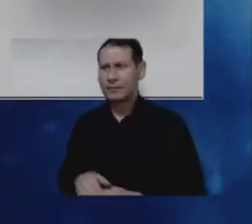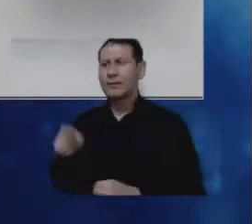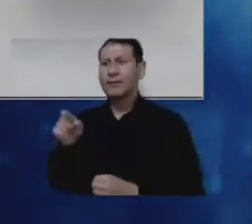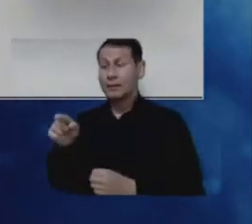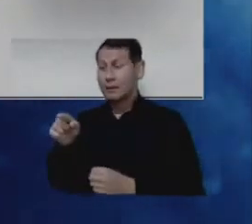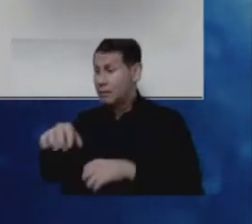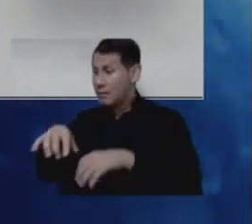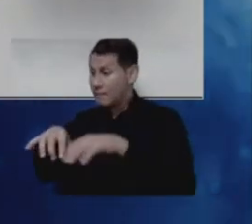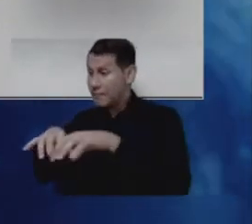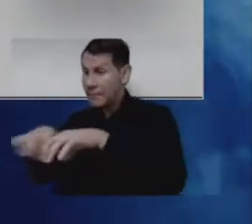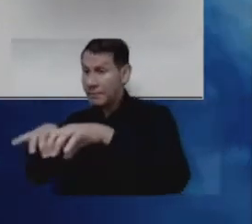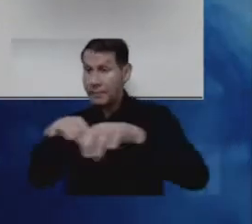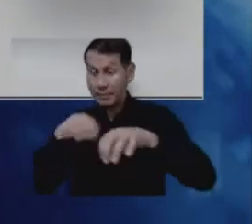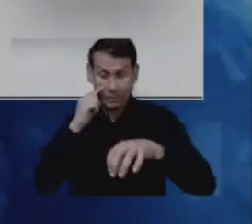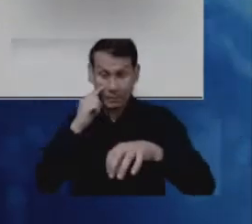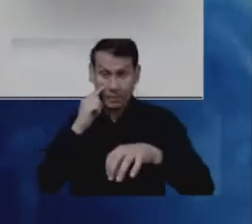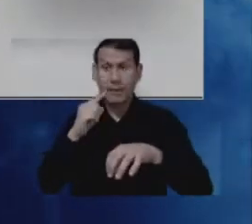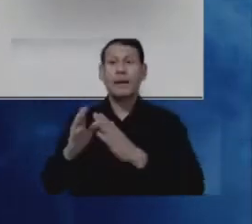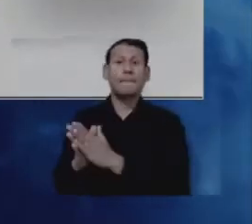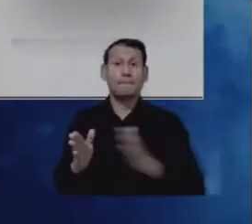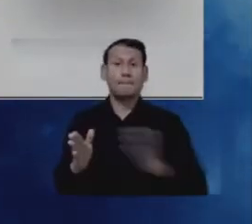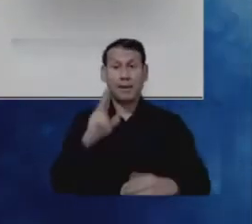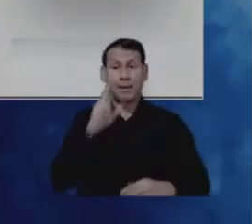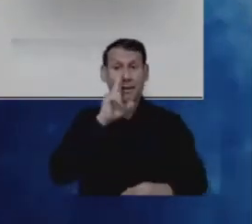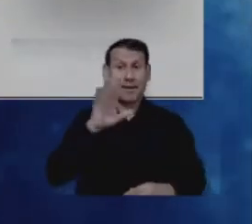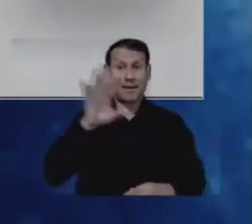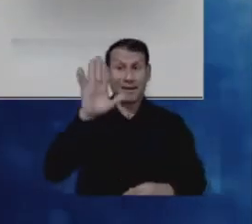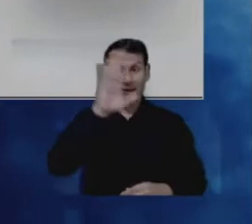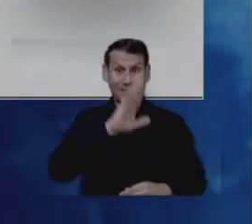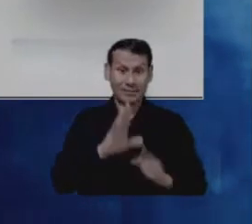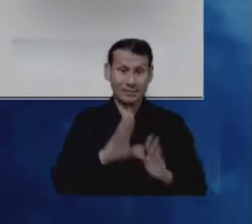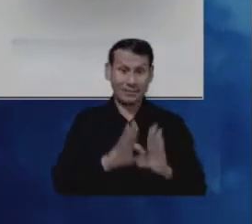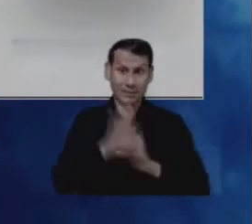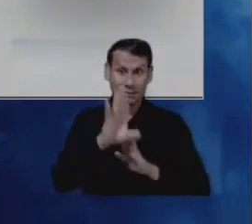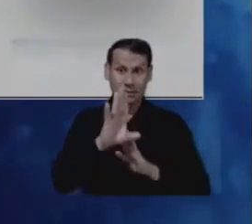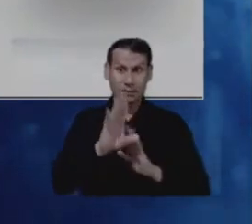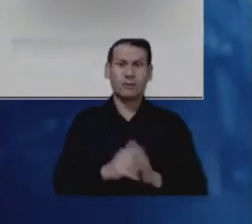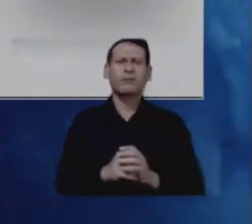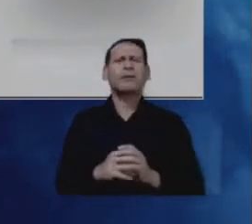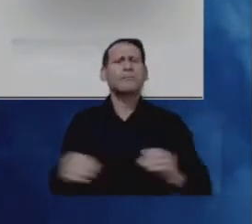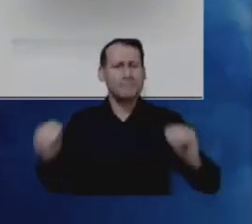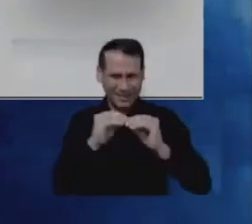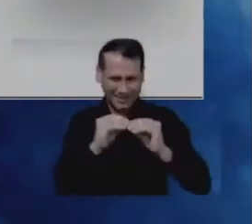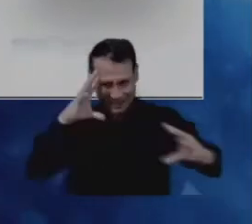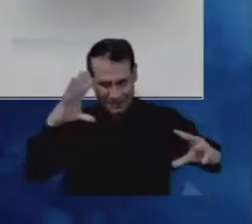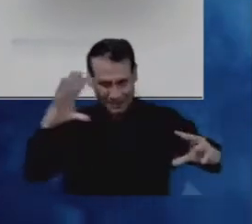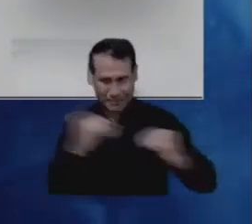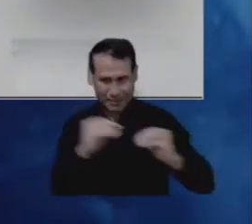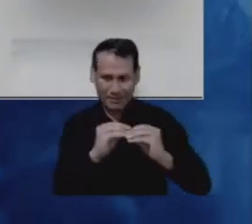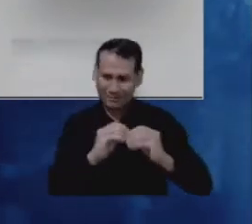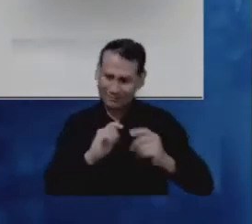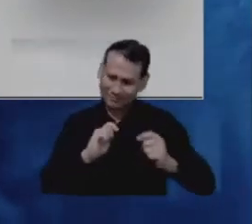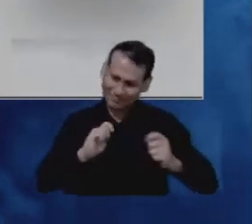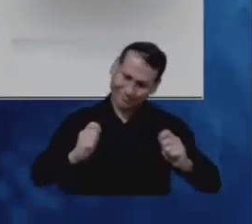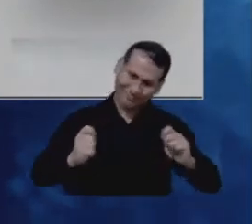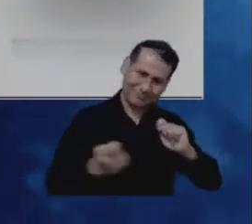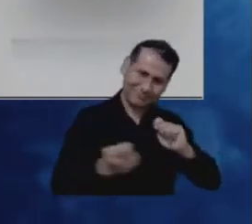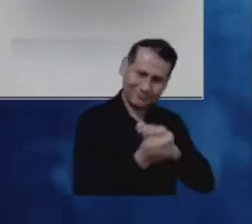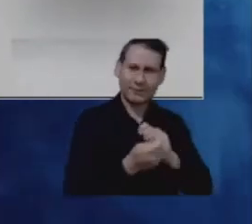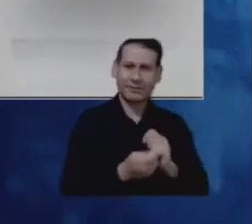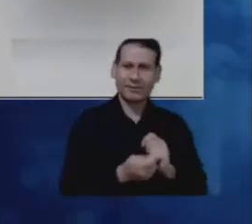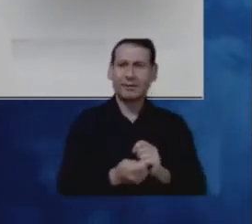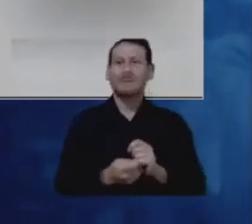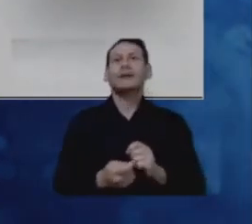Desarrollo y específicamente el Pacto por la Transformación Digital que hablaba Viviana, la priorización según el COMPES